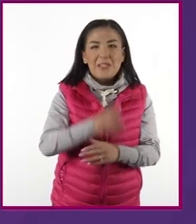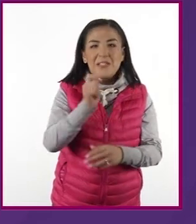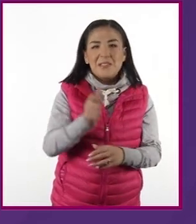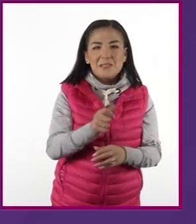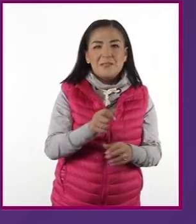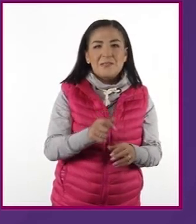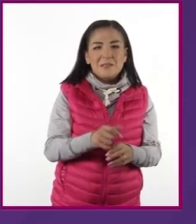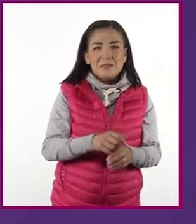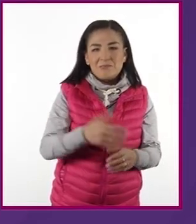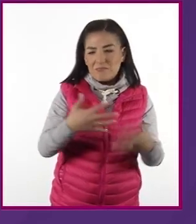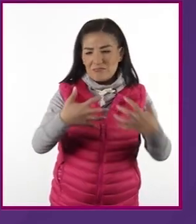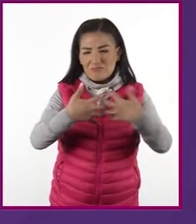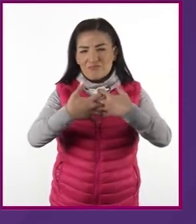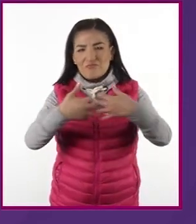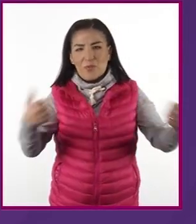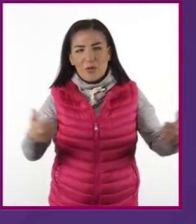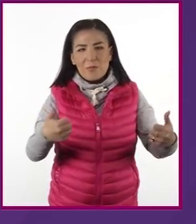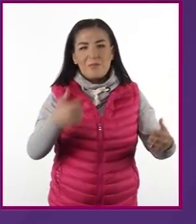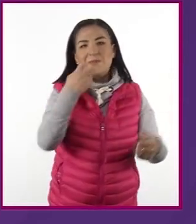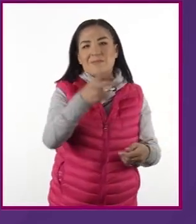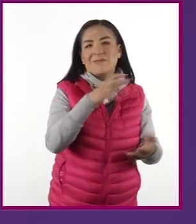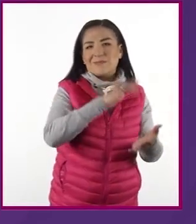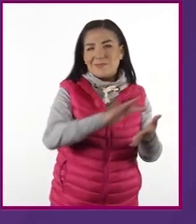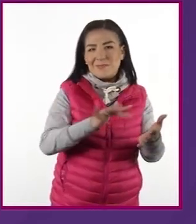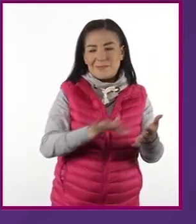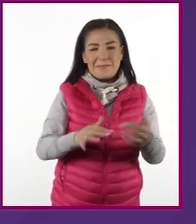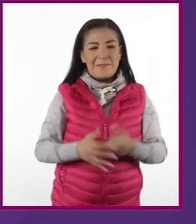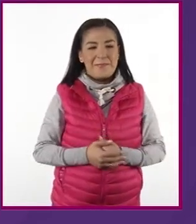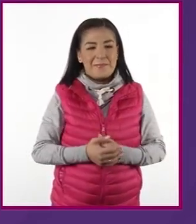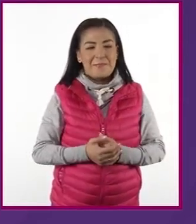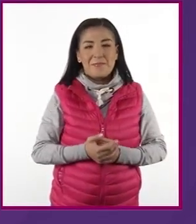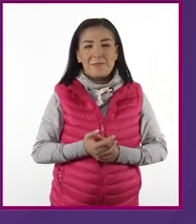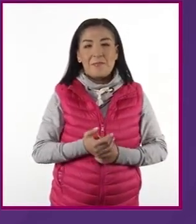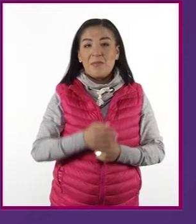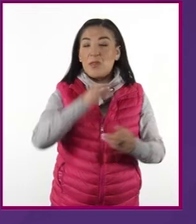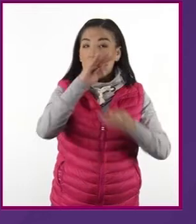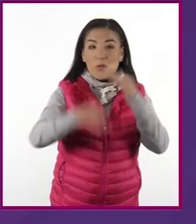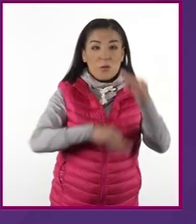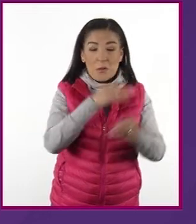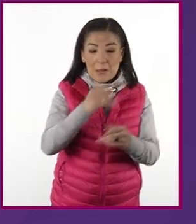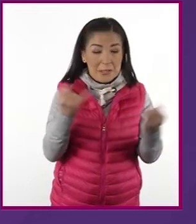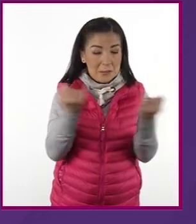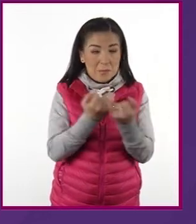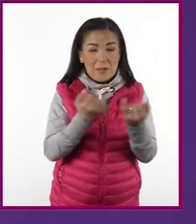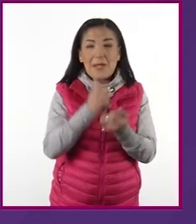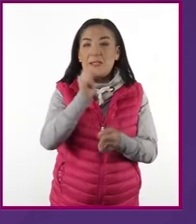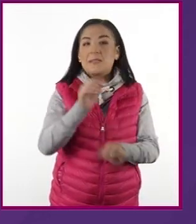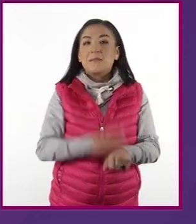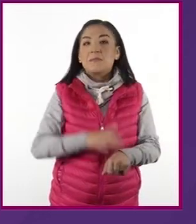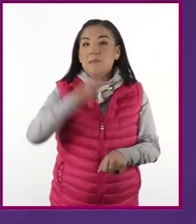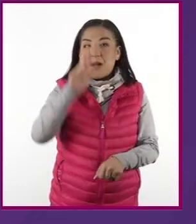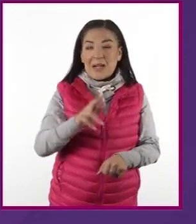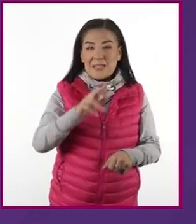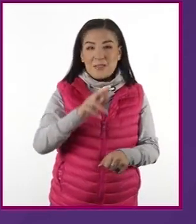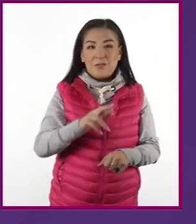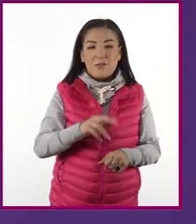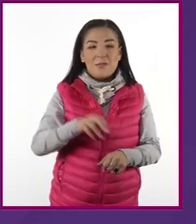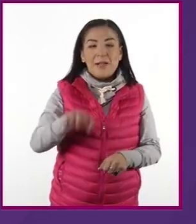entonces. En todos, hasta en los de mayor edad, los nuevos aires y